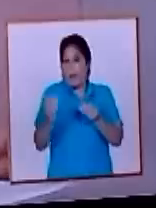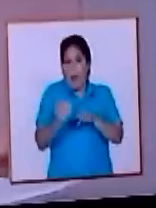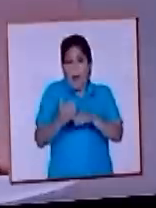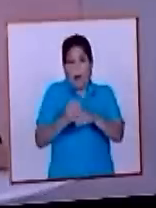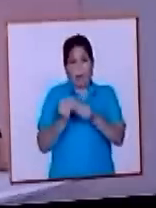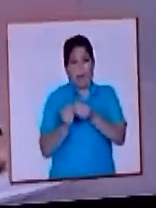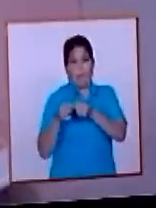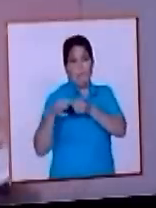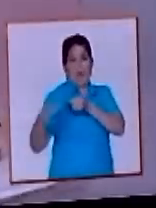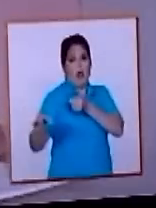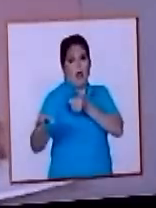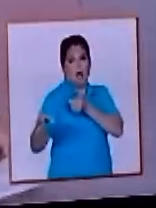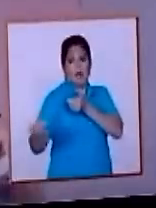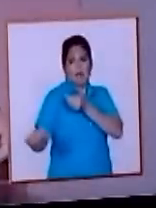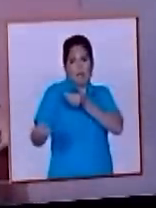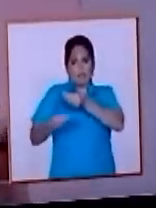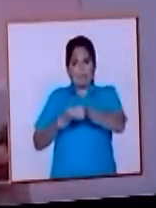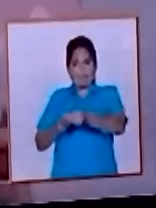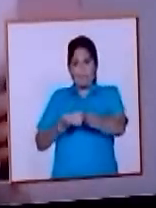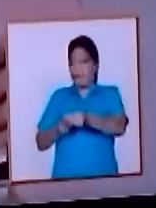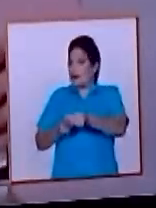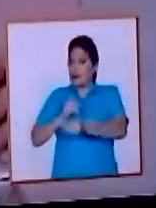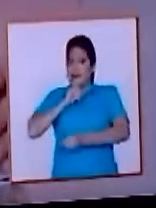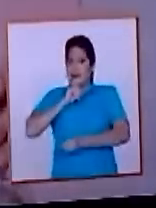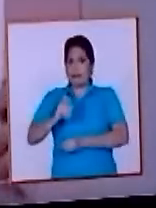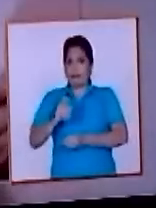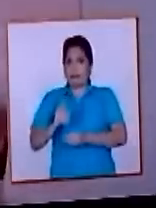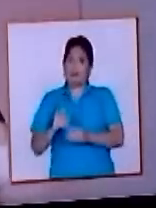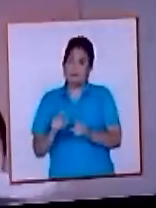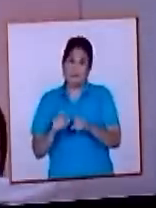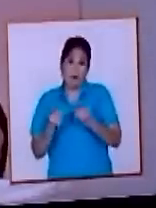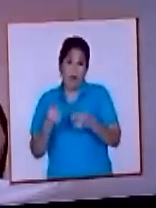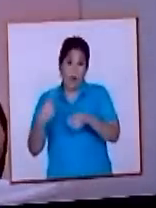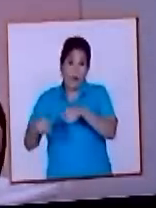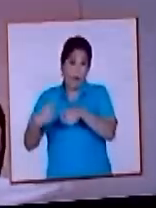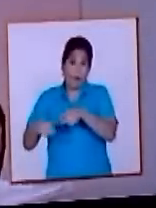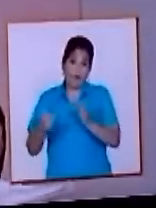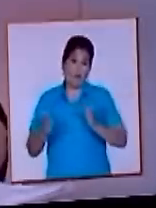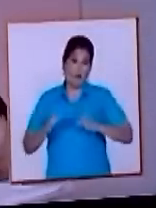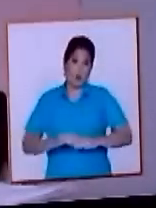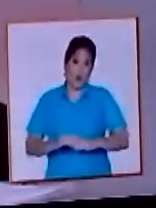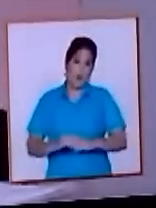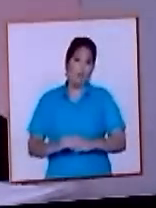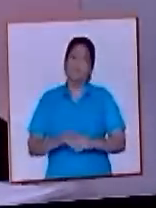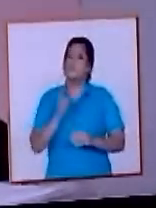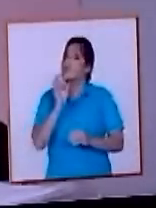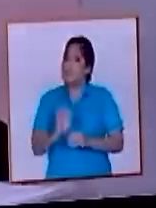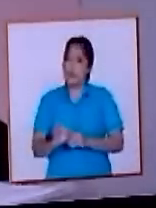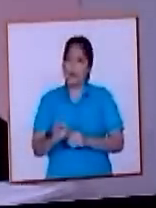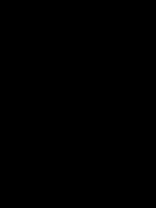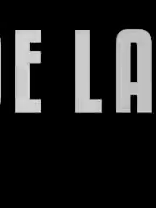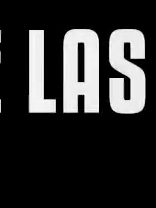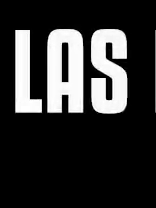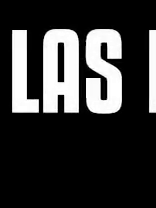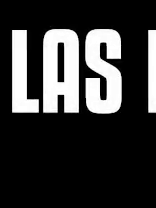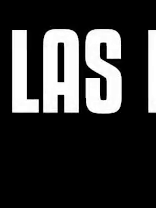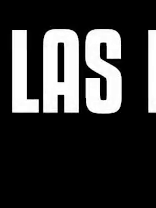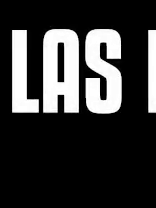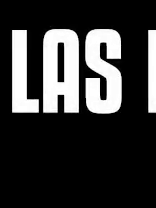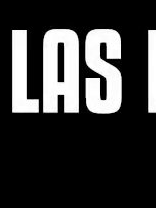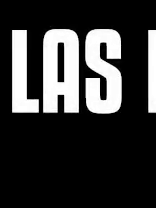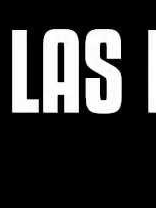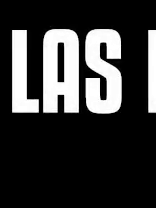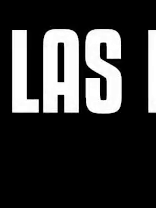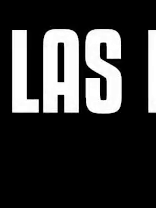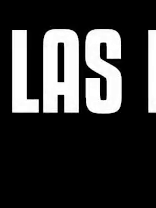compleja la logística para poder hoy disponer de un número importante de materias primas que tradicionalmente hemos utilizado en la industria alimenticia cubana para producir